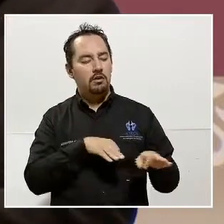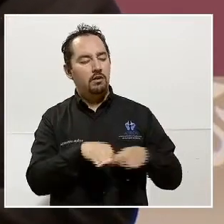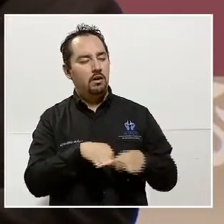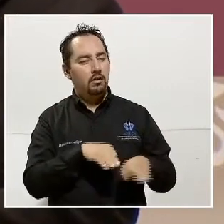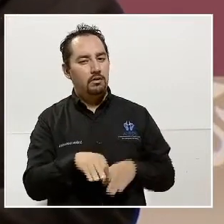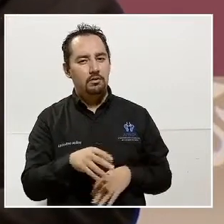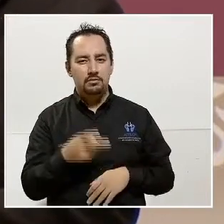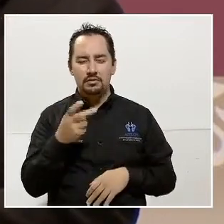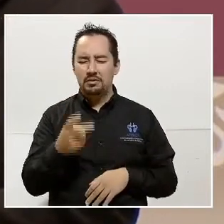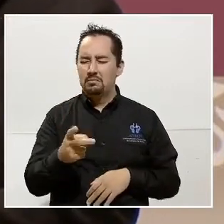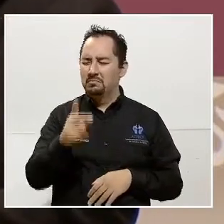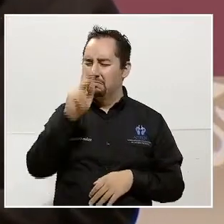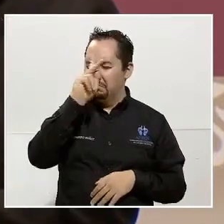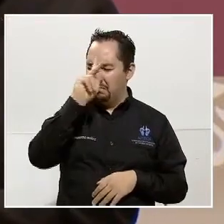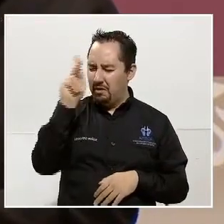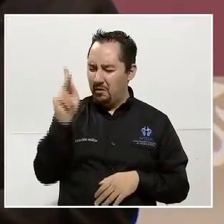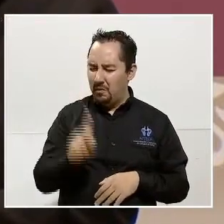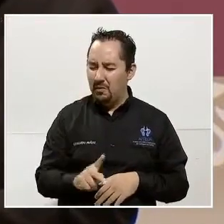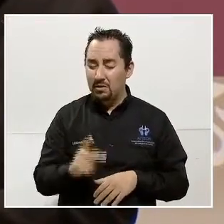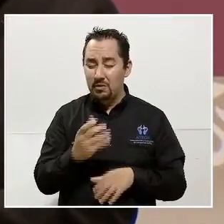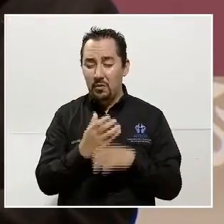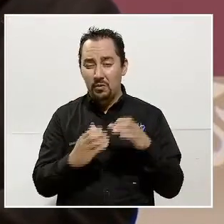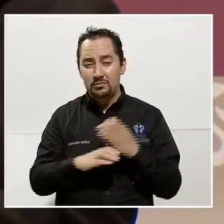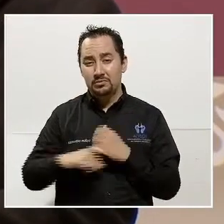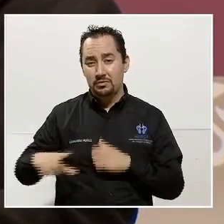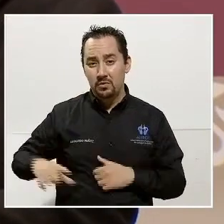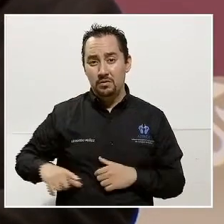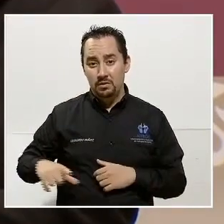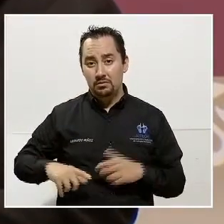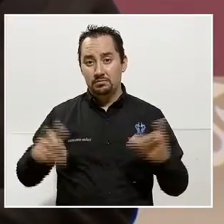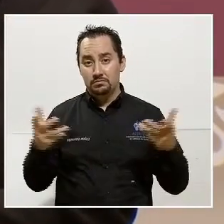peores prácticas gubernamentales.